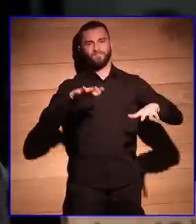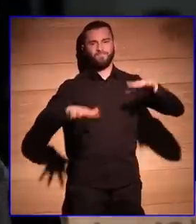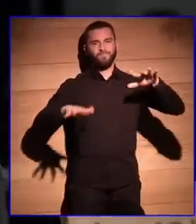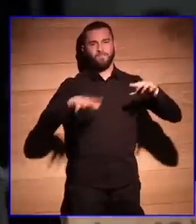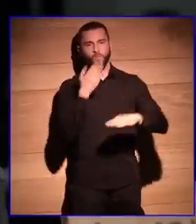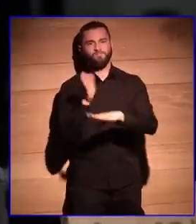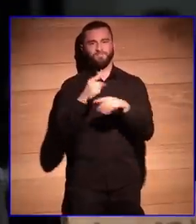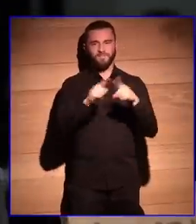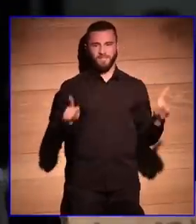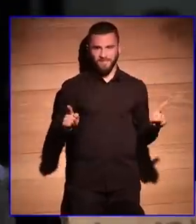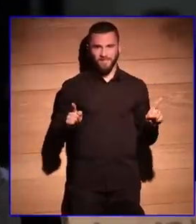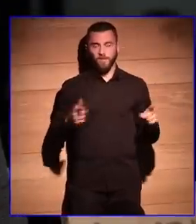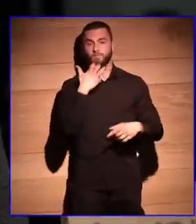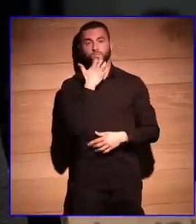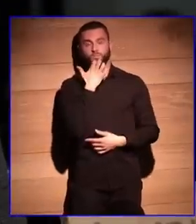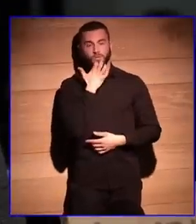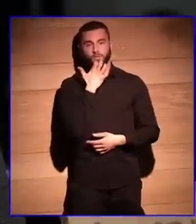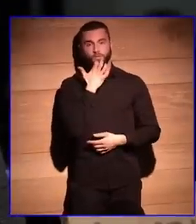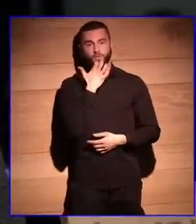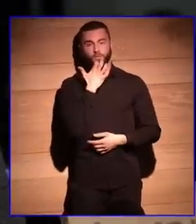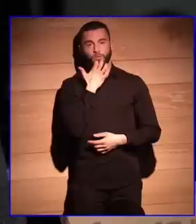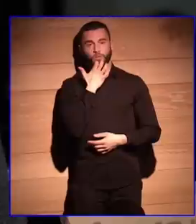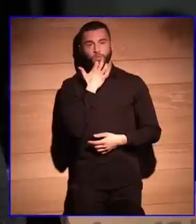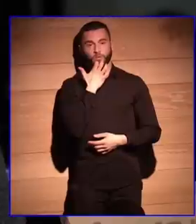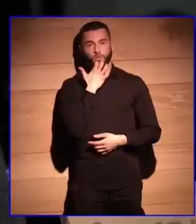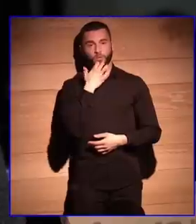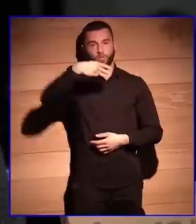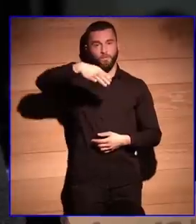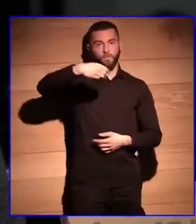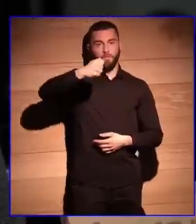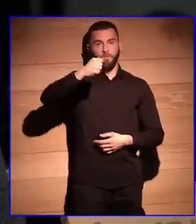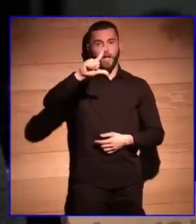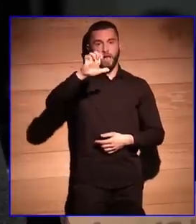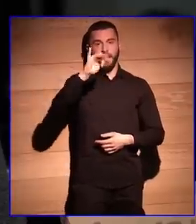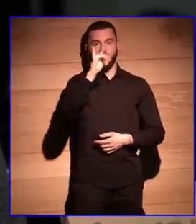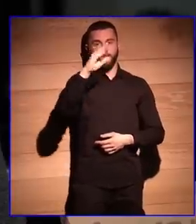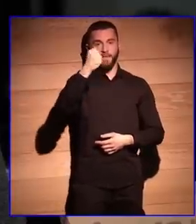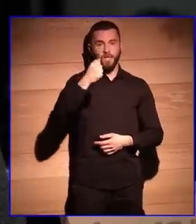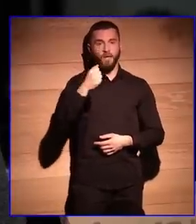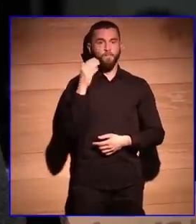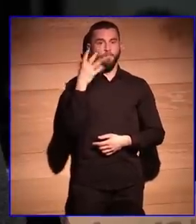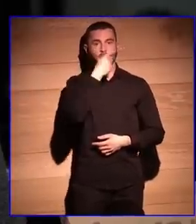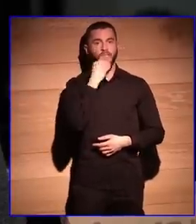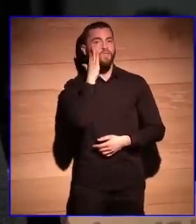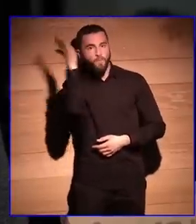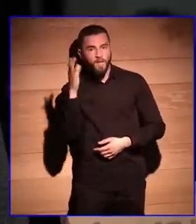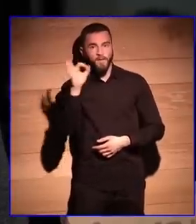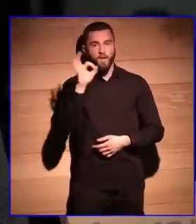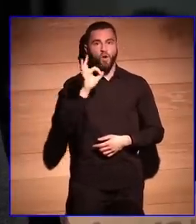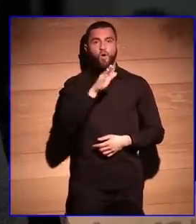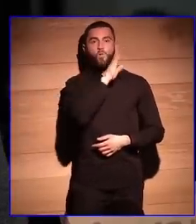cosas distintas. Por ejemplo, la maléfica de la Bella Durmiente o la madrastra de Blancanieves